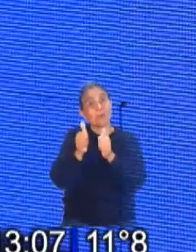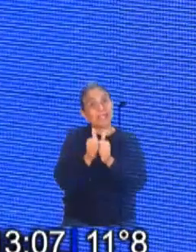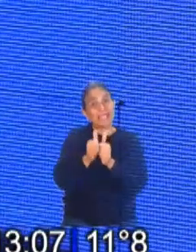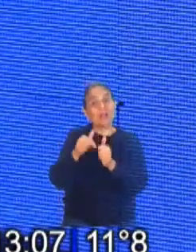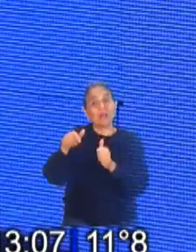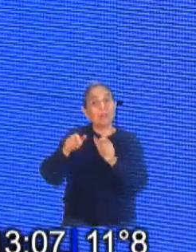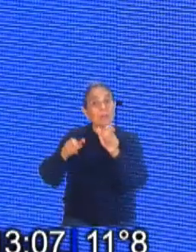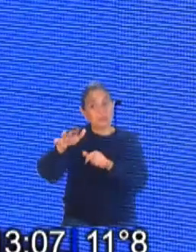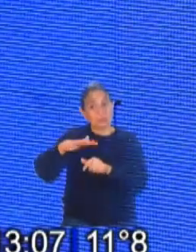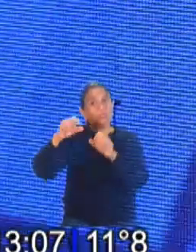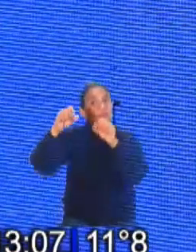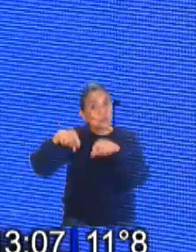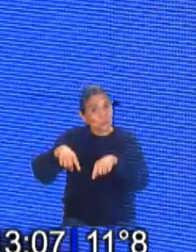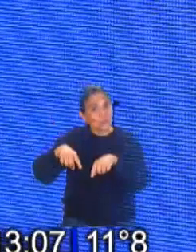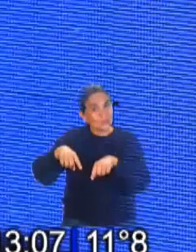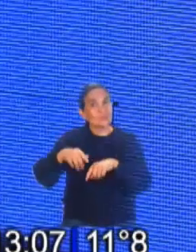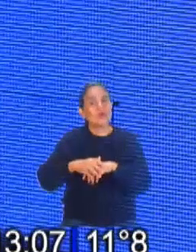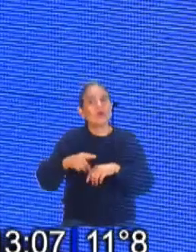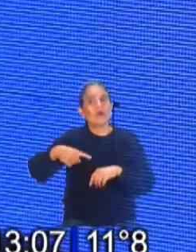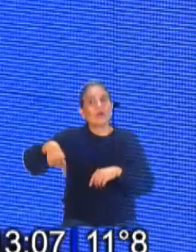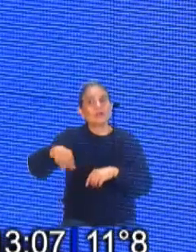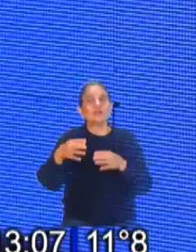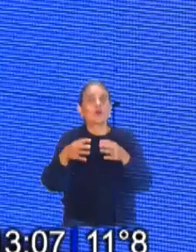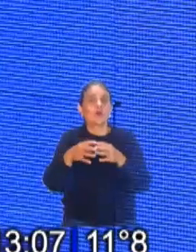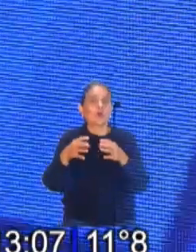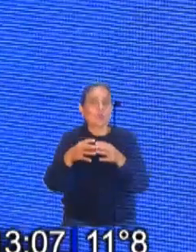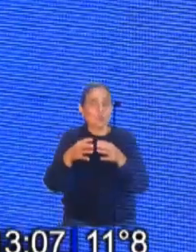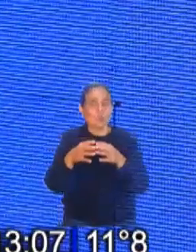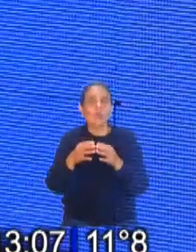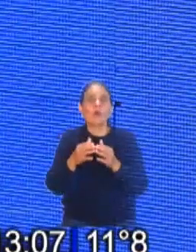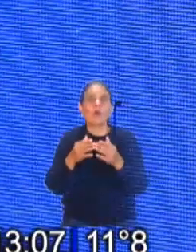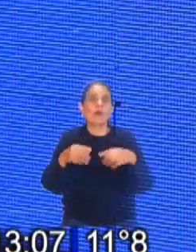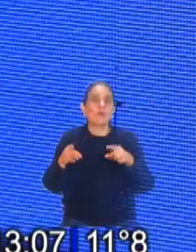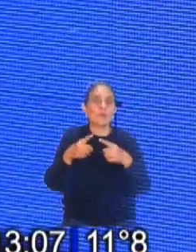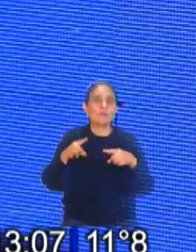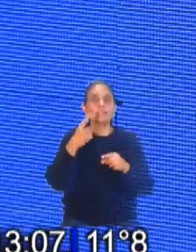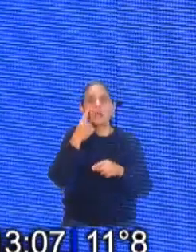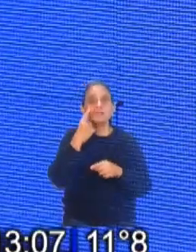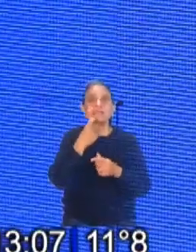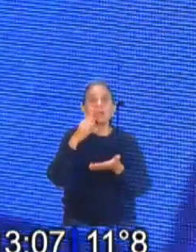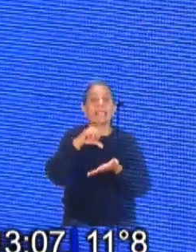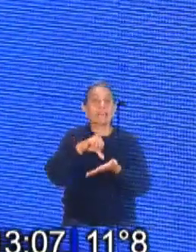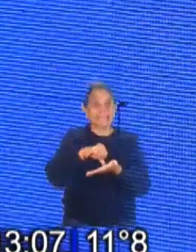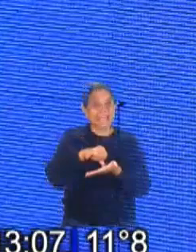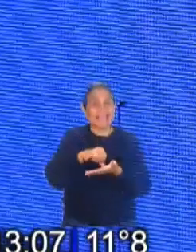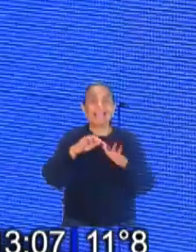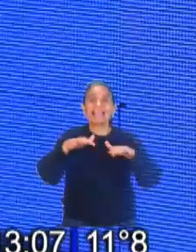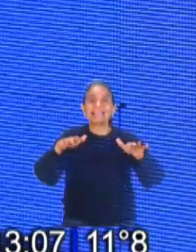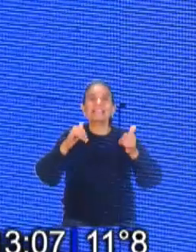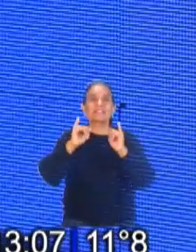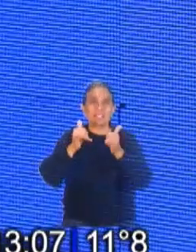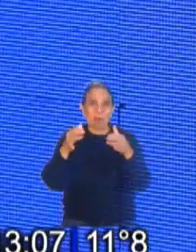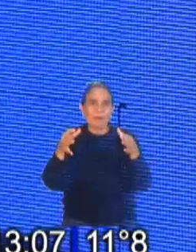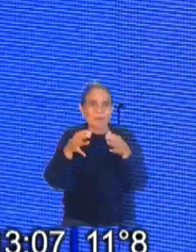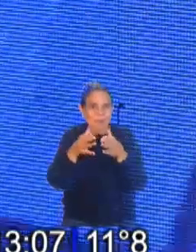locales. Parte de la orquesta municipal, de la municipalidad de la ciudad de San Luis, de la Orquesta Infanto Juvenil, y